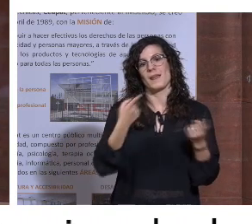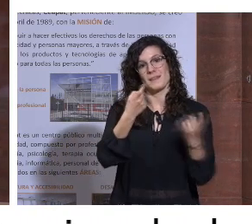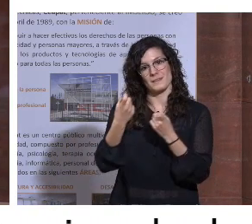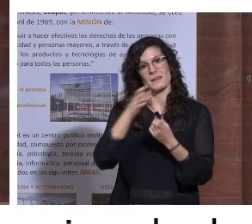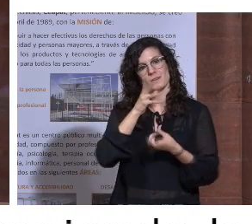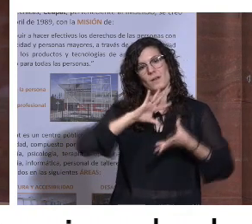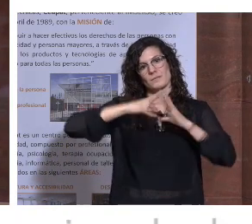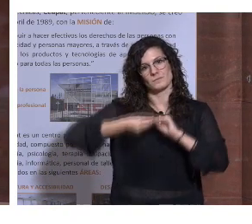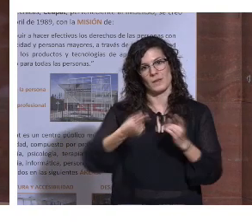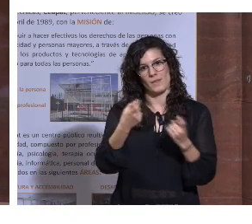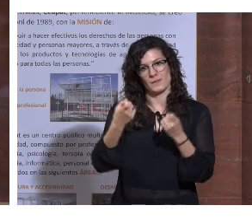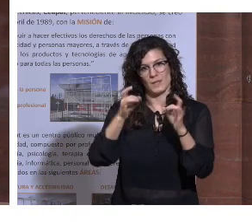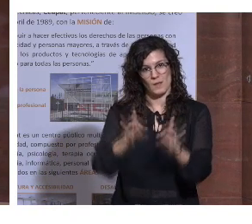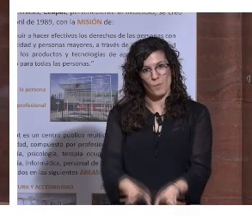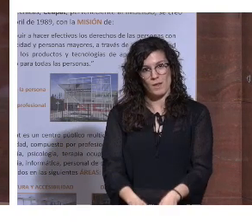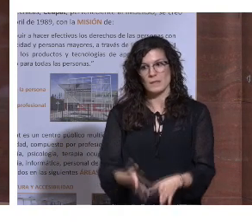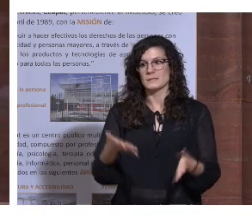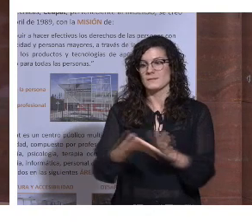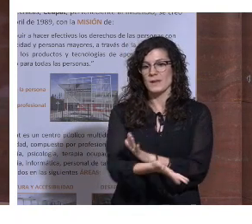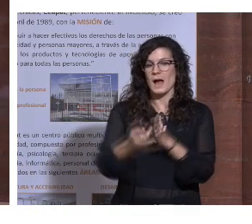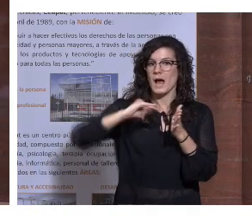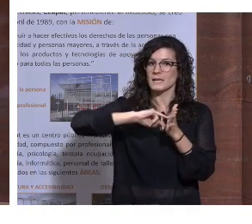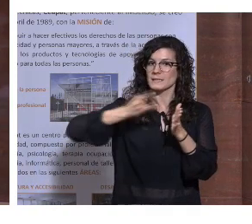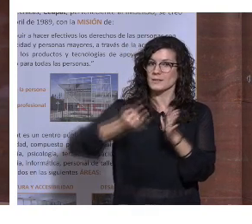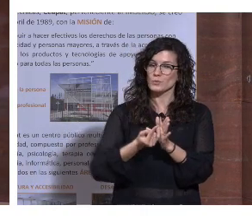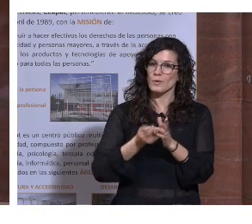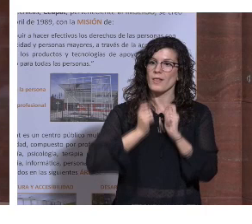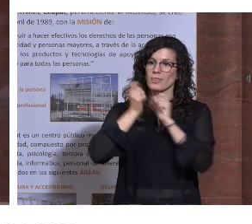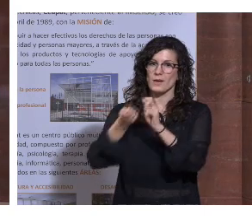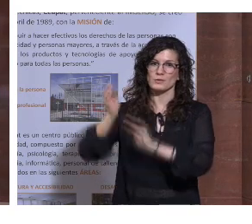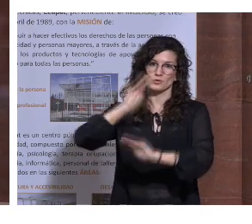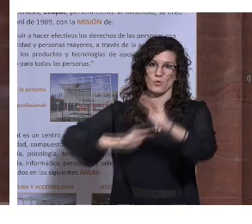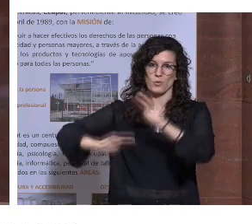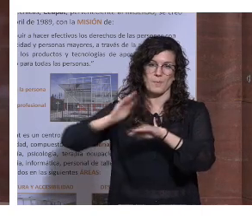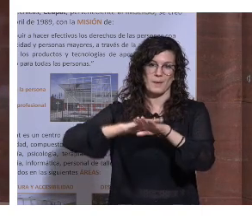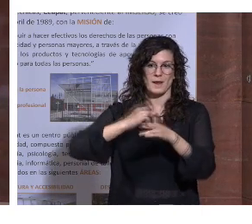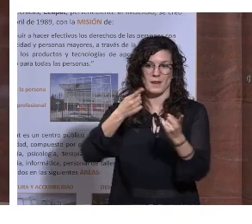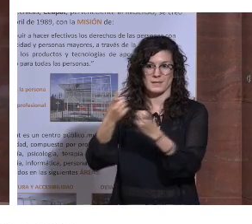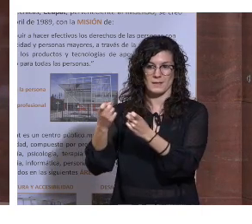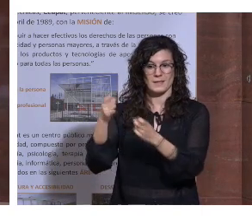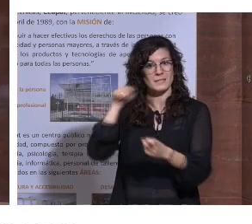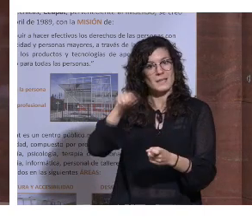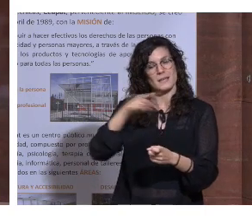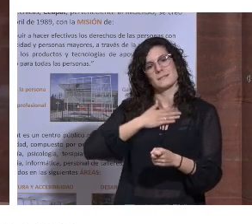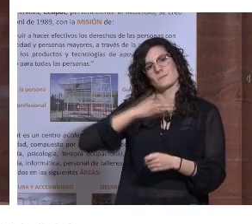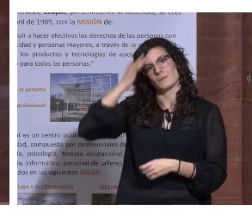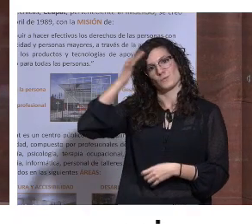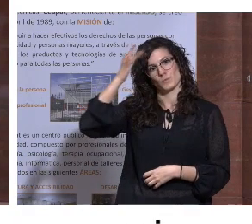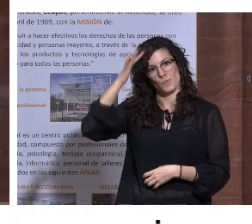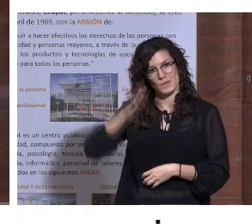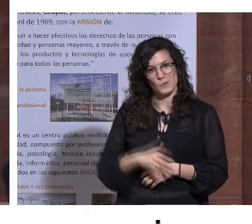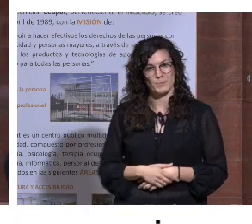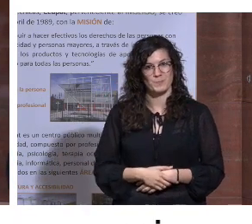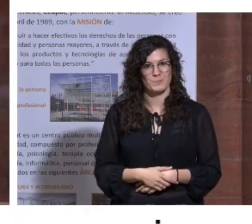necesidades, de que la arquitectura resuelva esas necesidades. Y ese es mi sueño, y creo